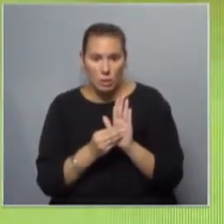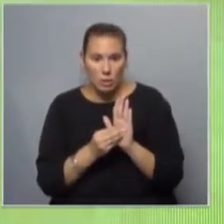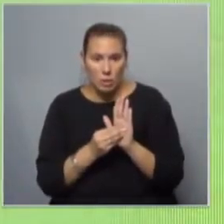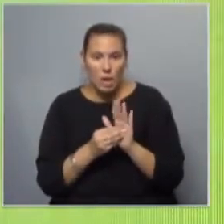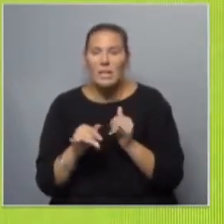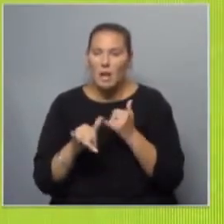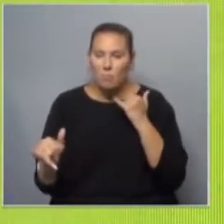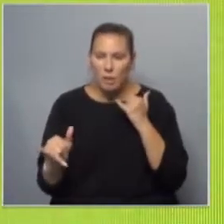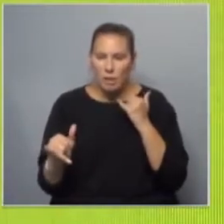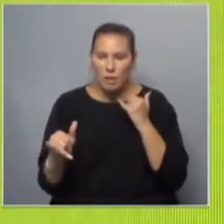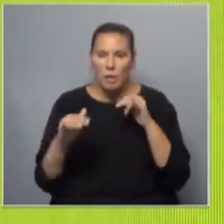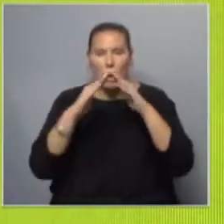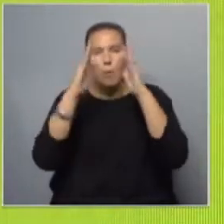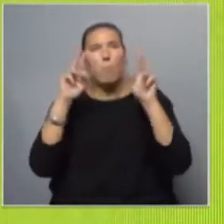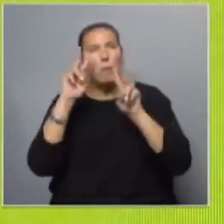correo electrónico